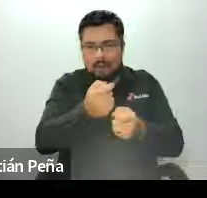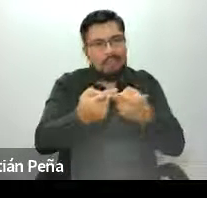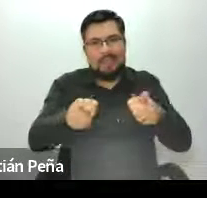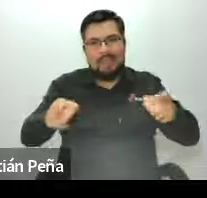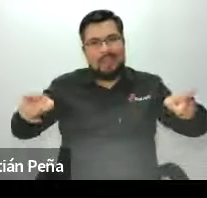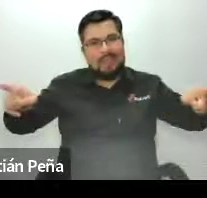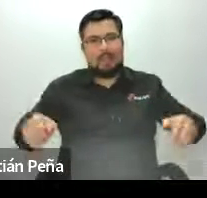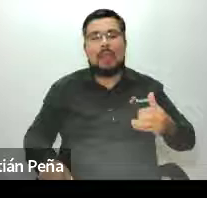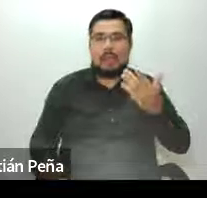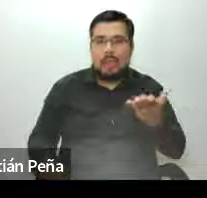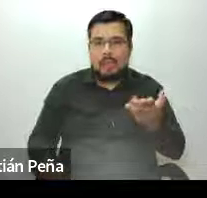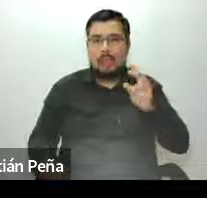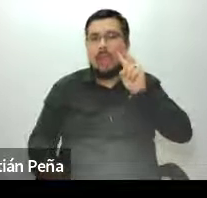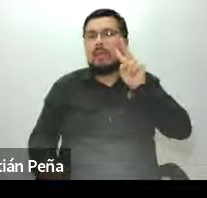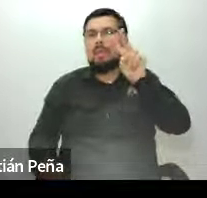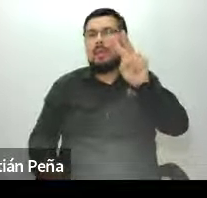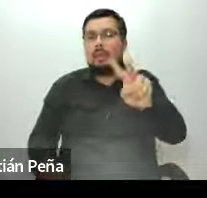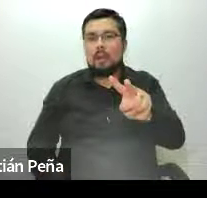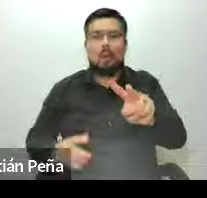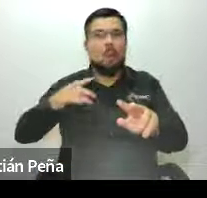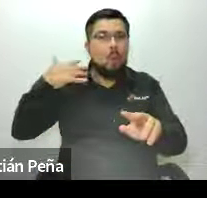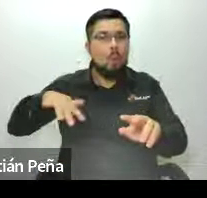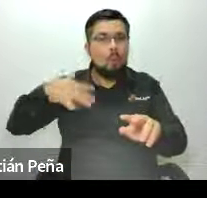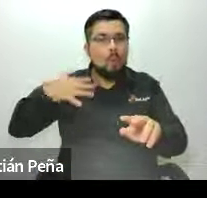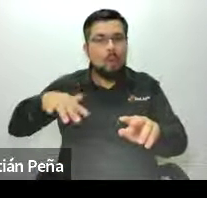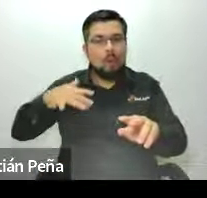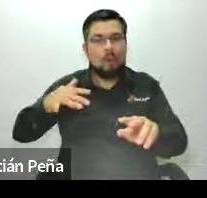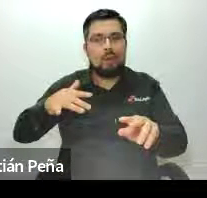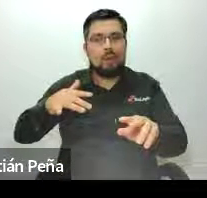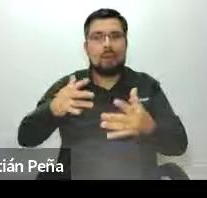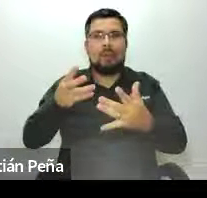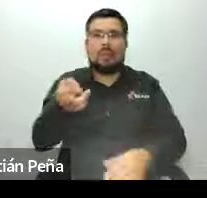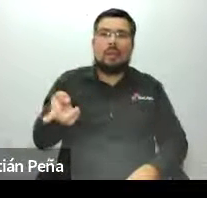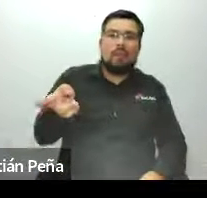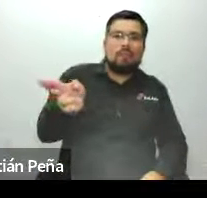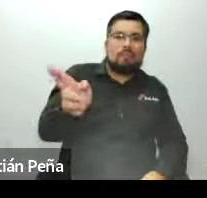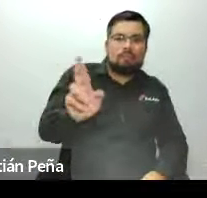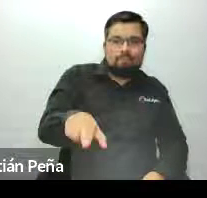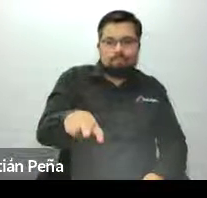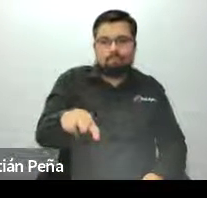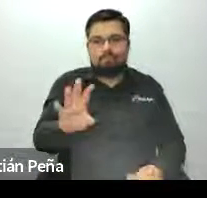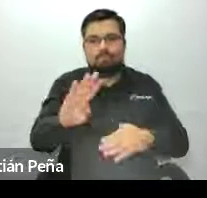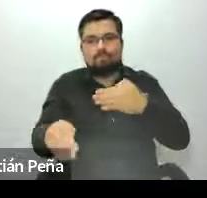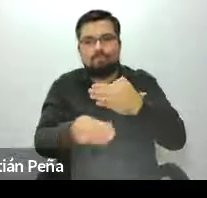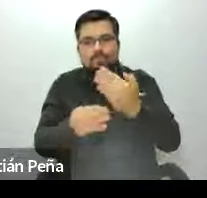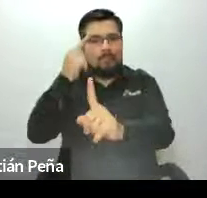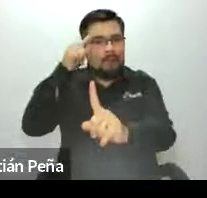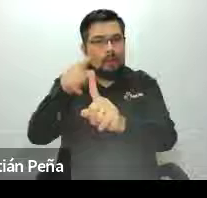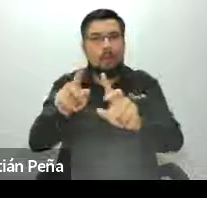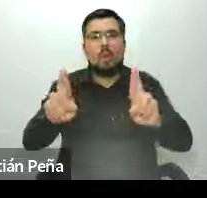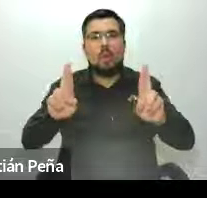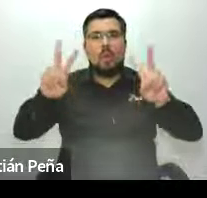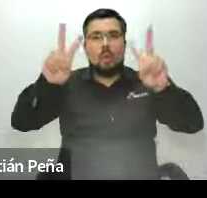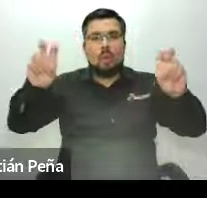a mirar lo relevante de la formulación de los objetivos y esperamos que sea una temática que se considere para el